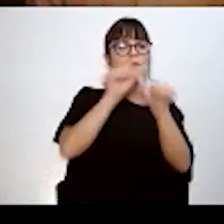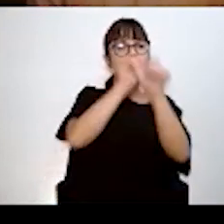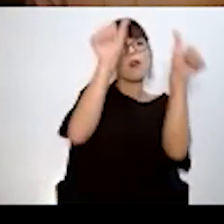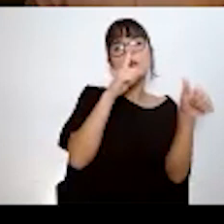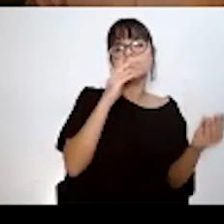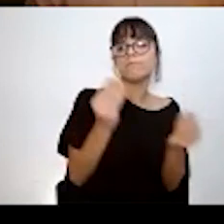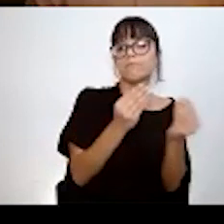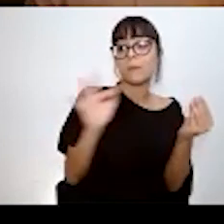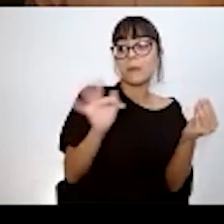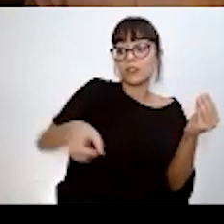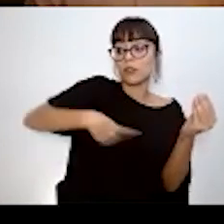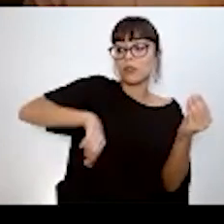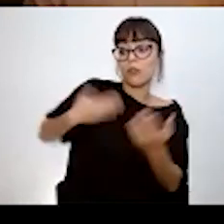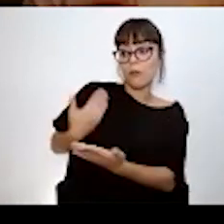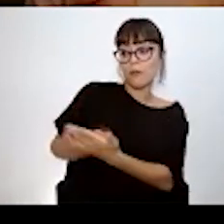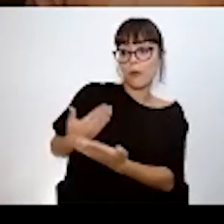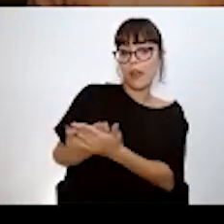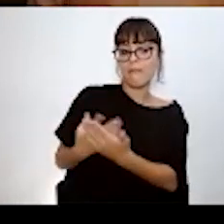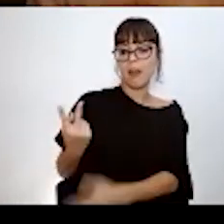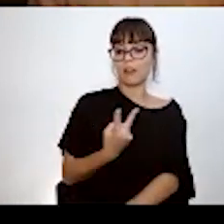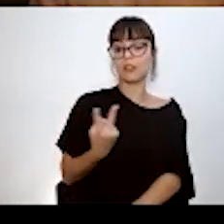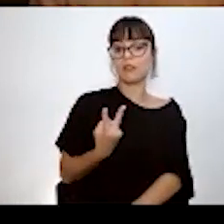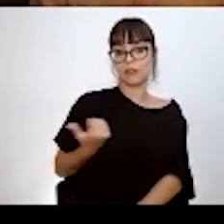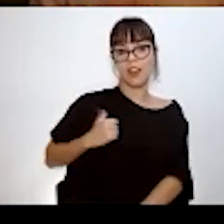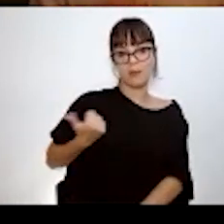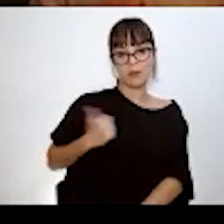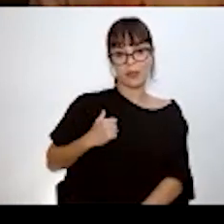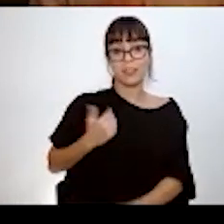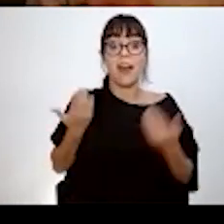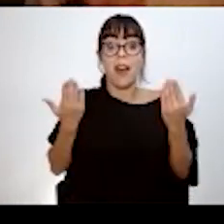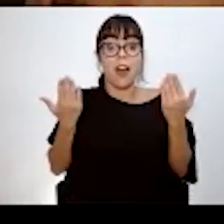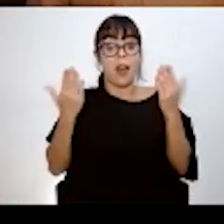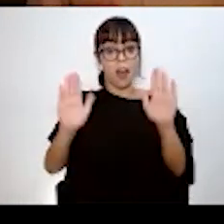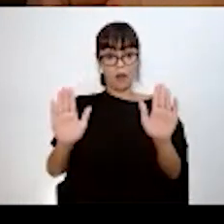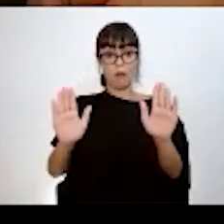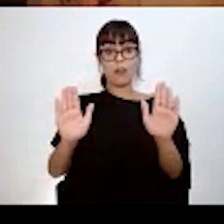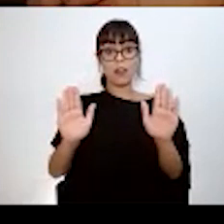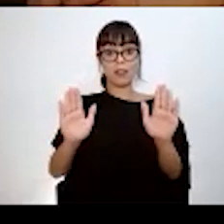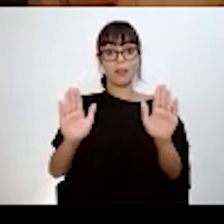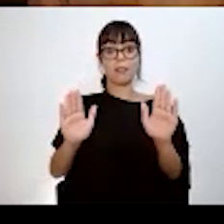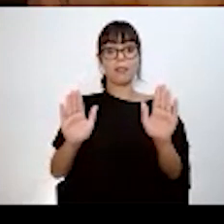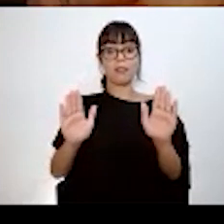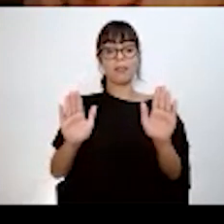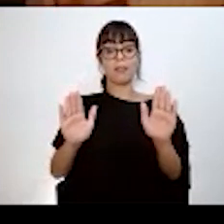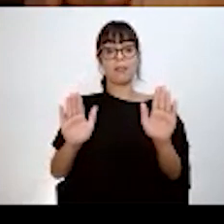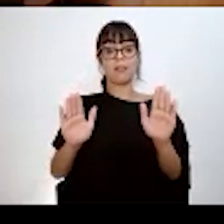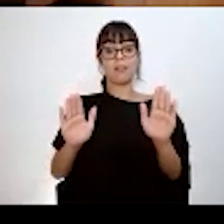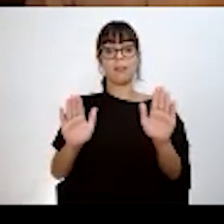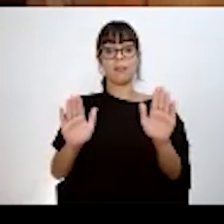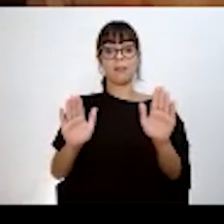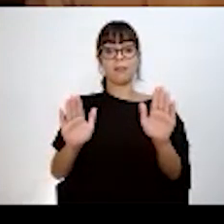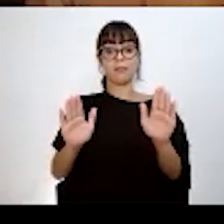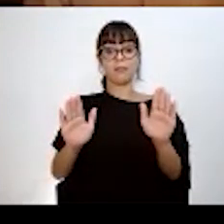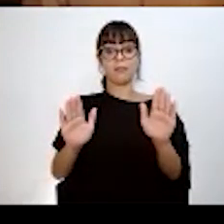las evidencias que estamos observando, a una costa de sacrificar la realidad, ¿no? A costa de sacrificar una realidad que va a